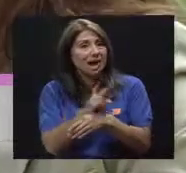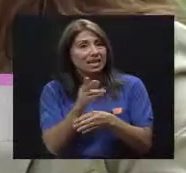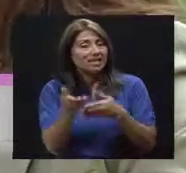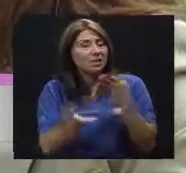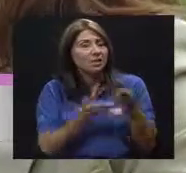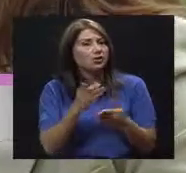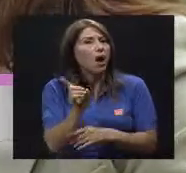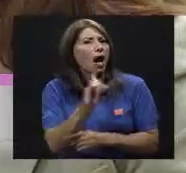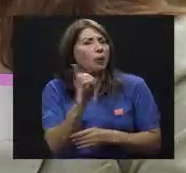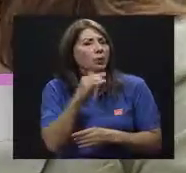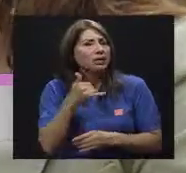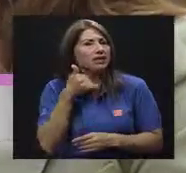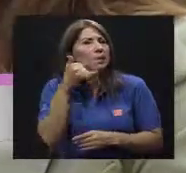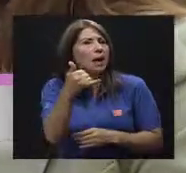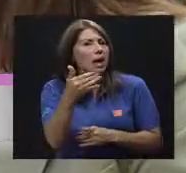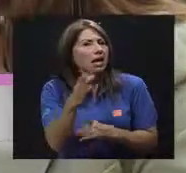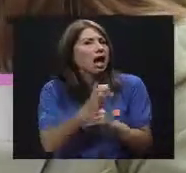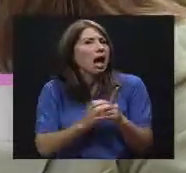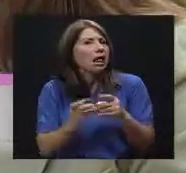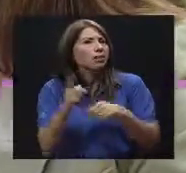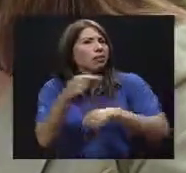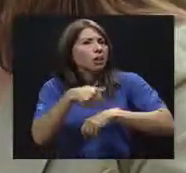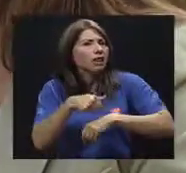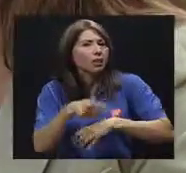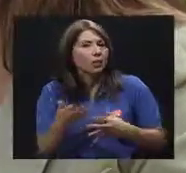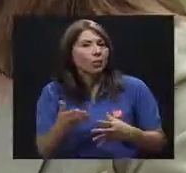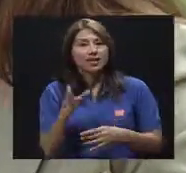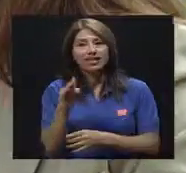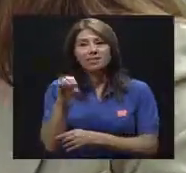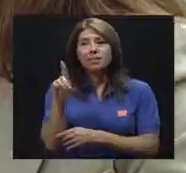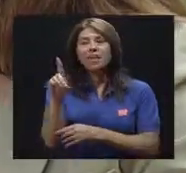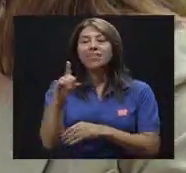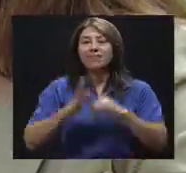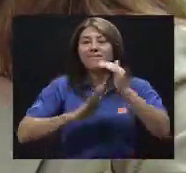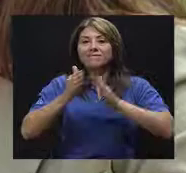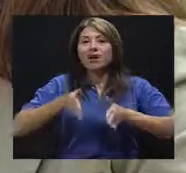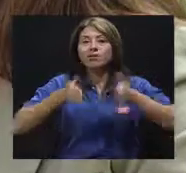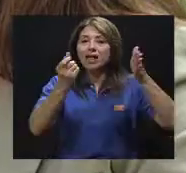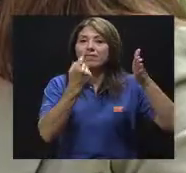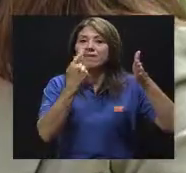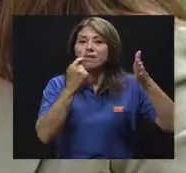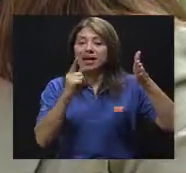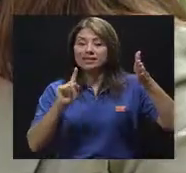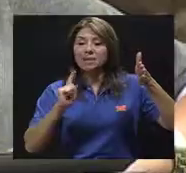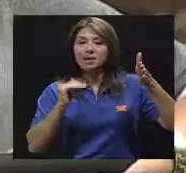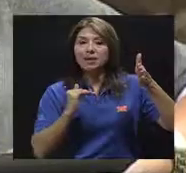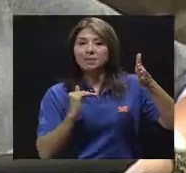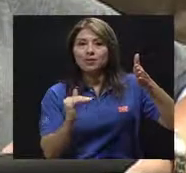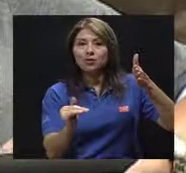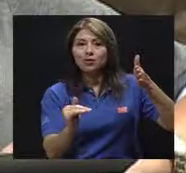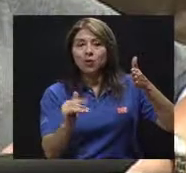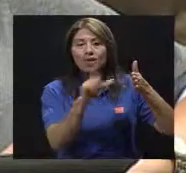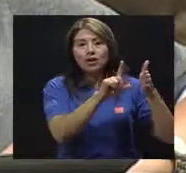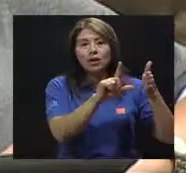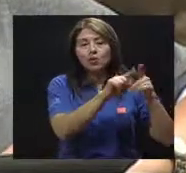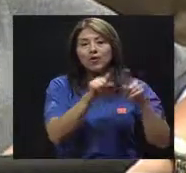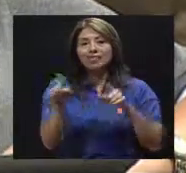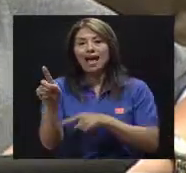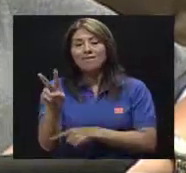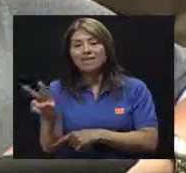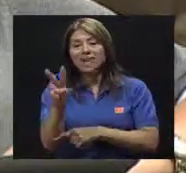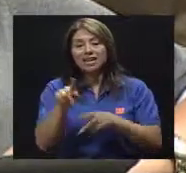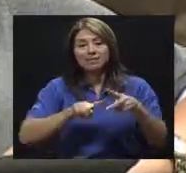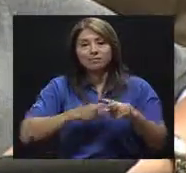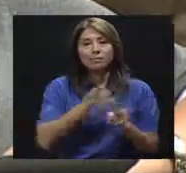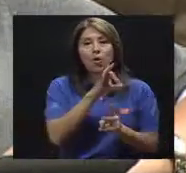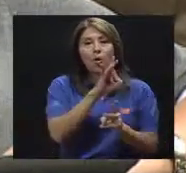¿a dónde se tiene que llamar y cada cuánto funcionan ustedes? El CIMET está ubicado en el primer piso de la Facultad de Farmacia, laboramos de lunes a viernes de